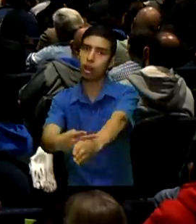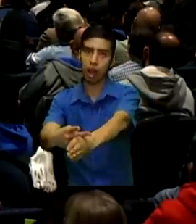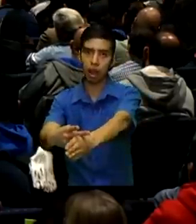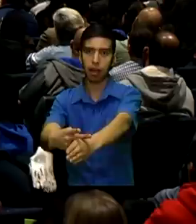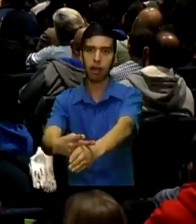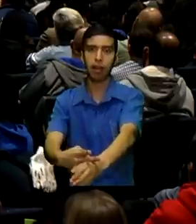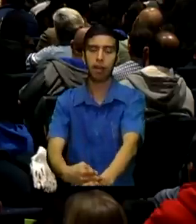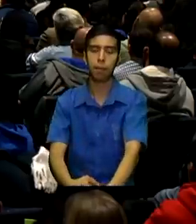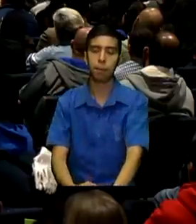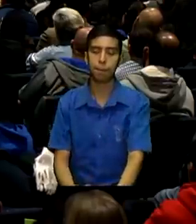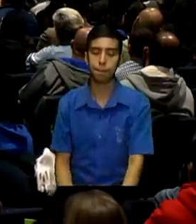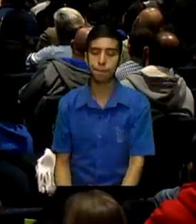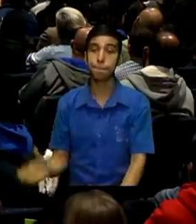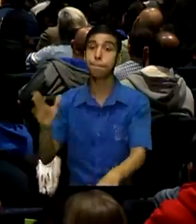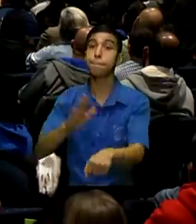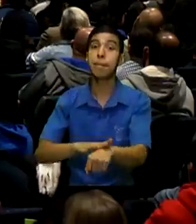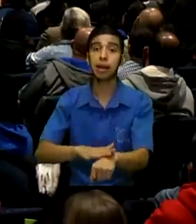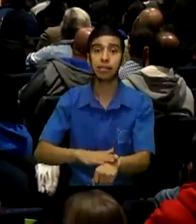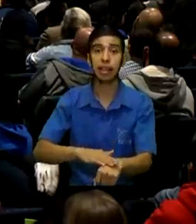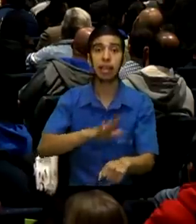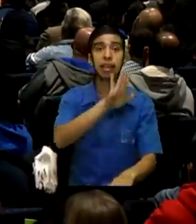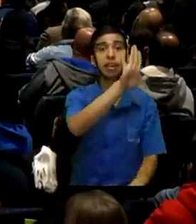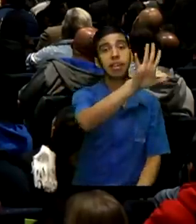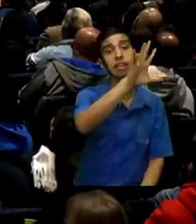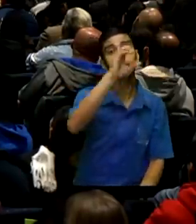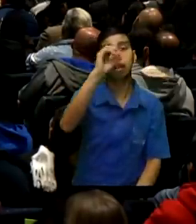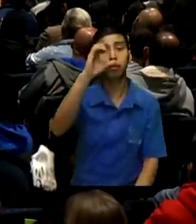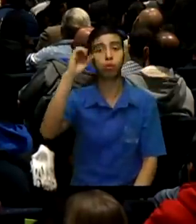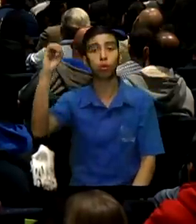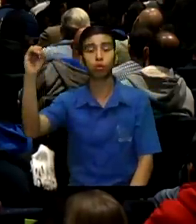Más de 500 testigos lo vieron.